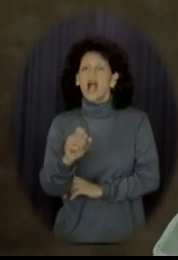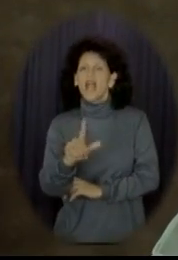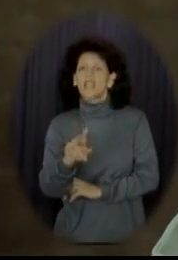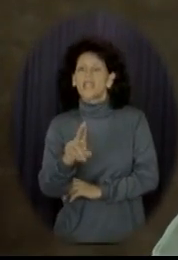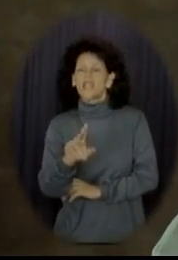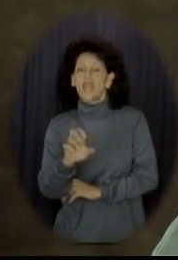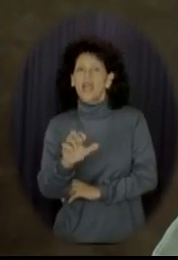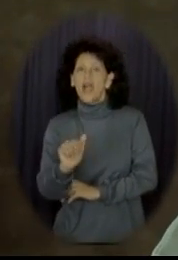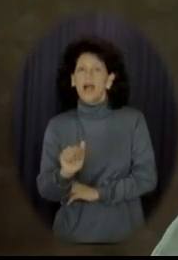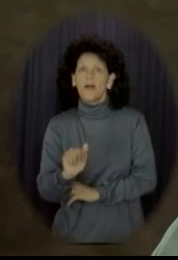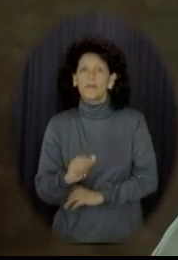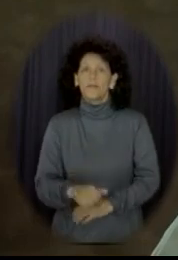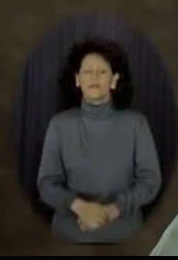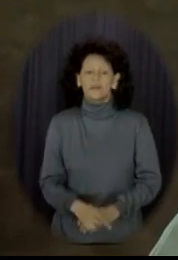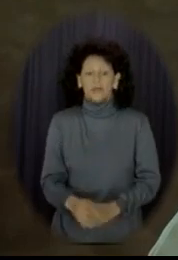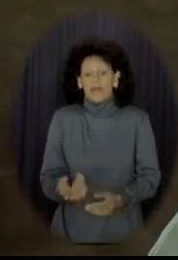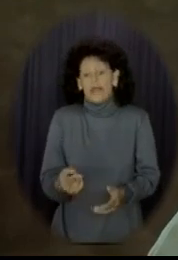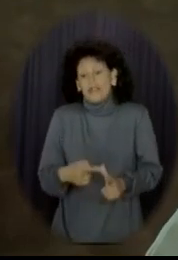¿Este hombre es galileo?